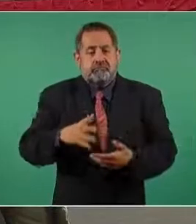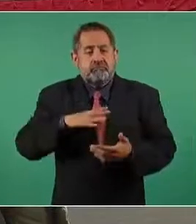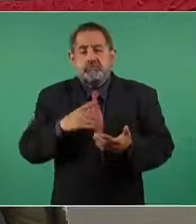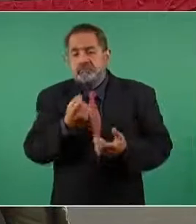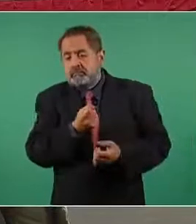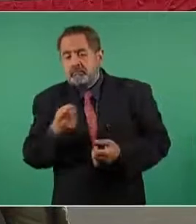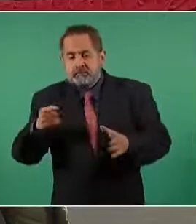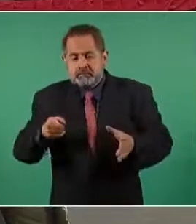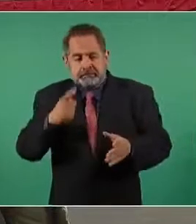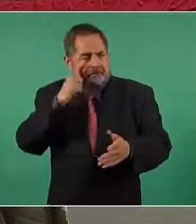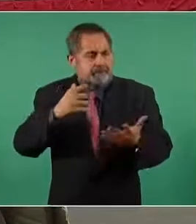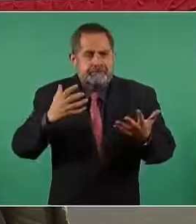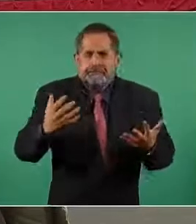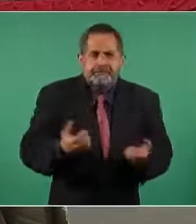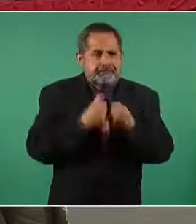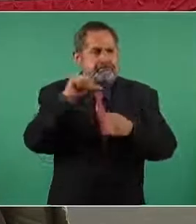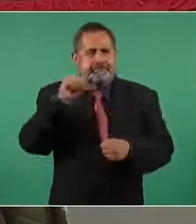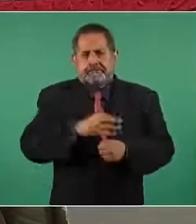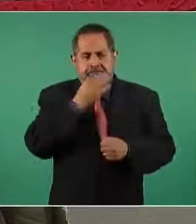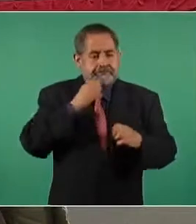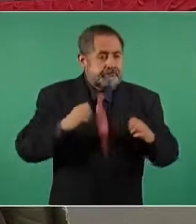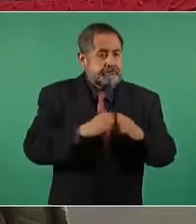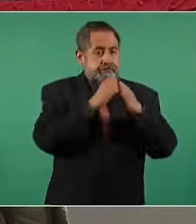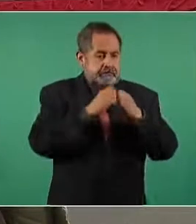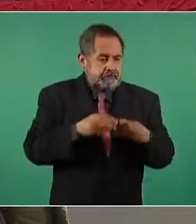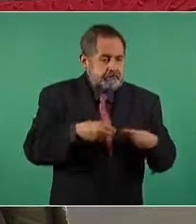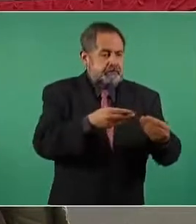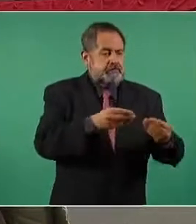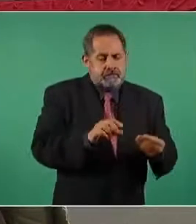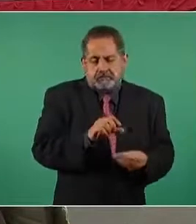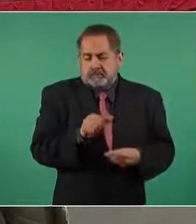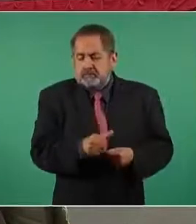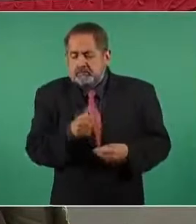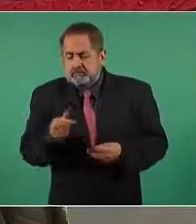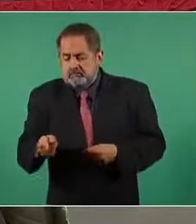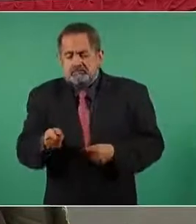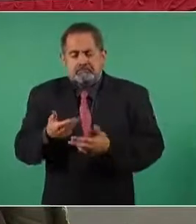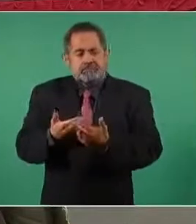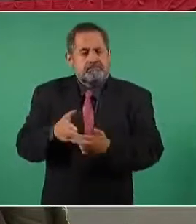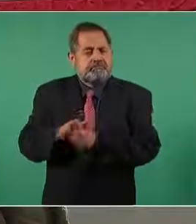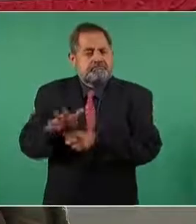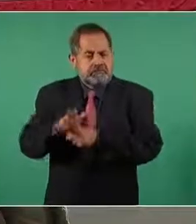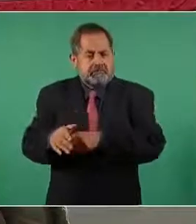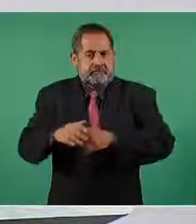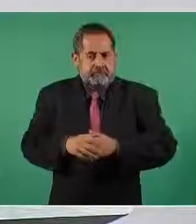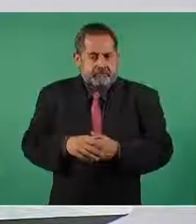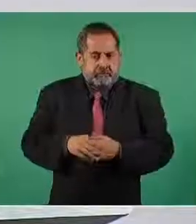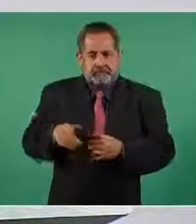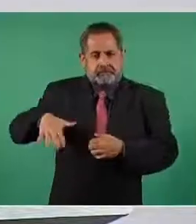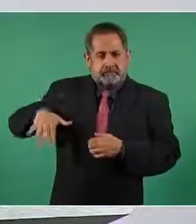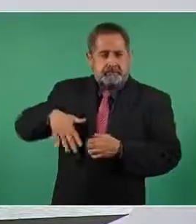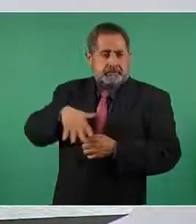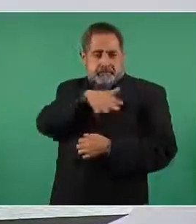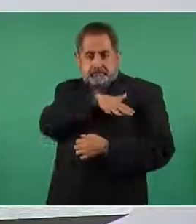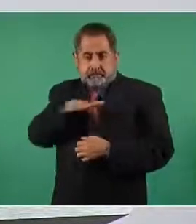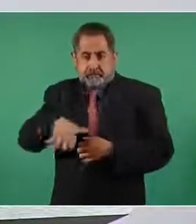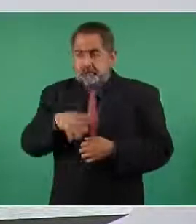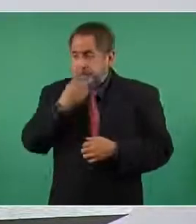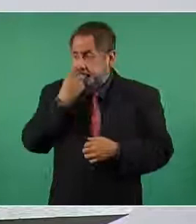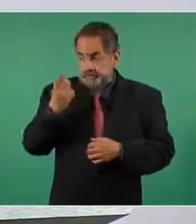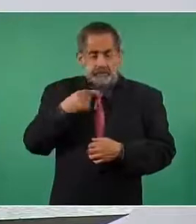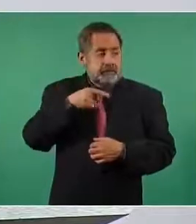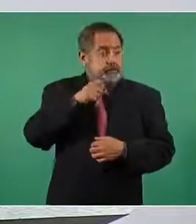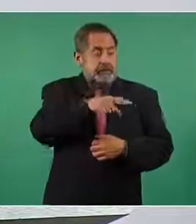que son de sobrevivencia, que como ya lo mencionó el general secretario, se entregan en un primer momento, en el momento inmediato